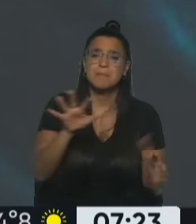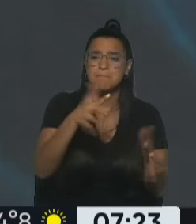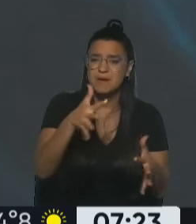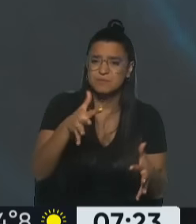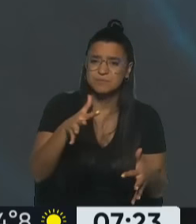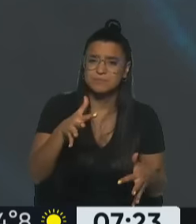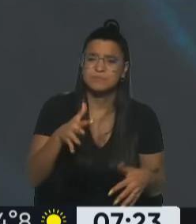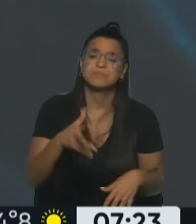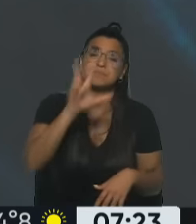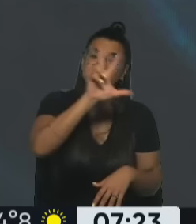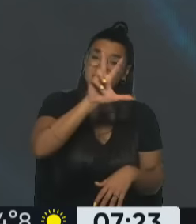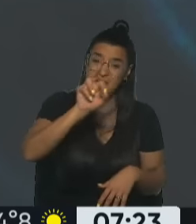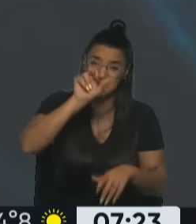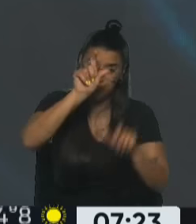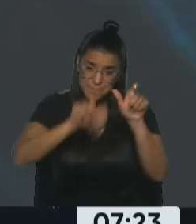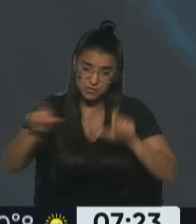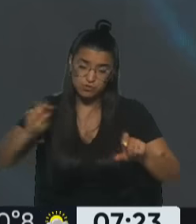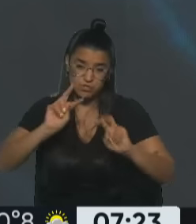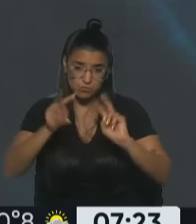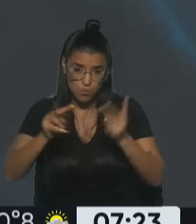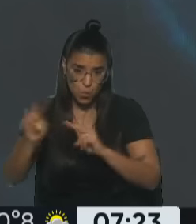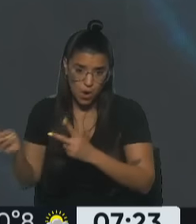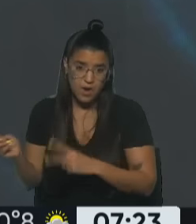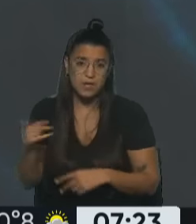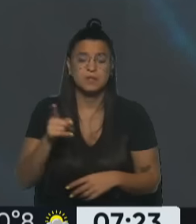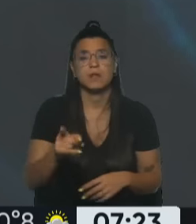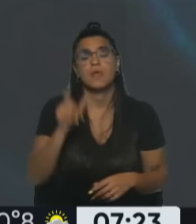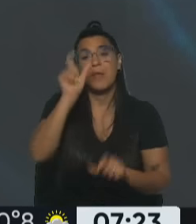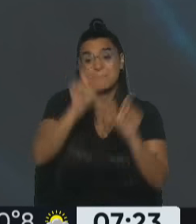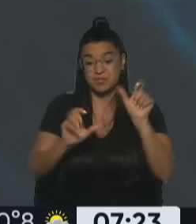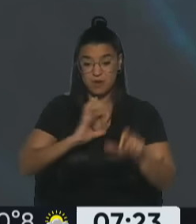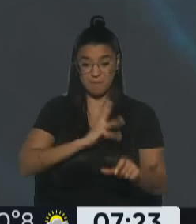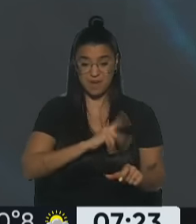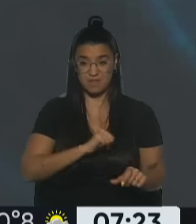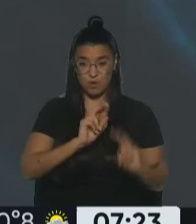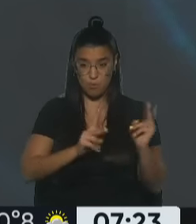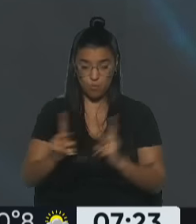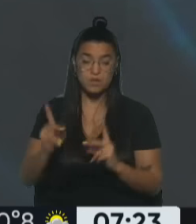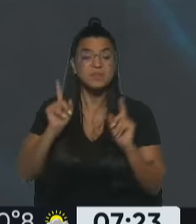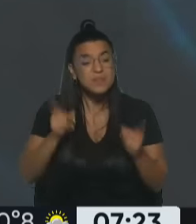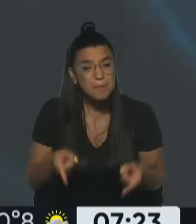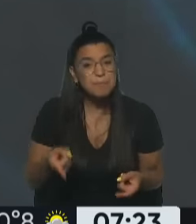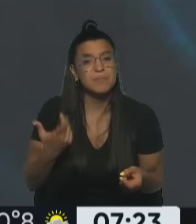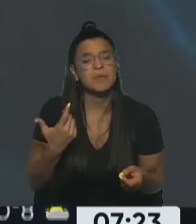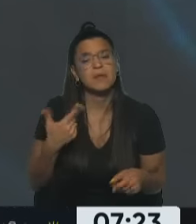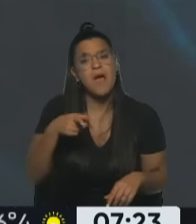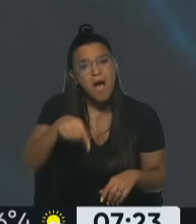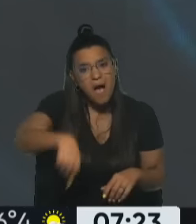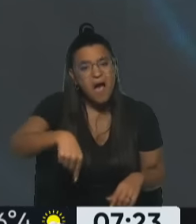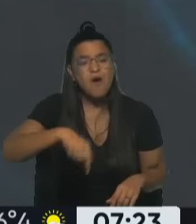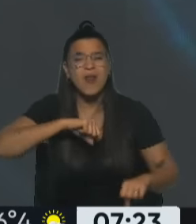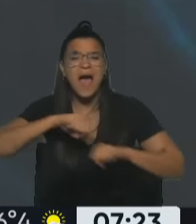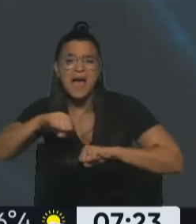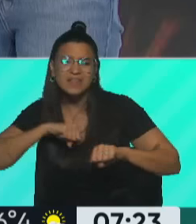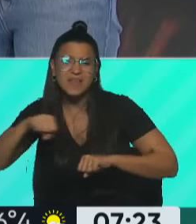de 30 personas muertas. Hablamos de palestinos fallecidos y también se están produciendo algunos ataques